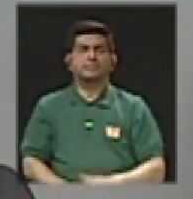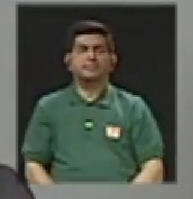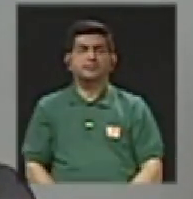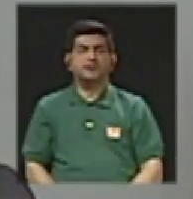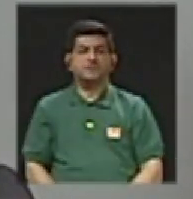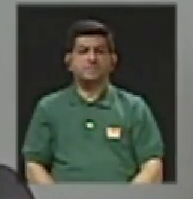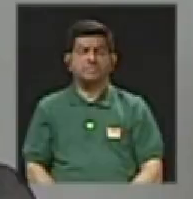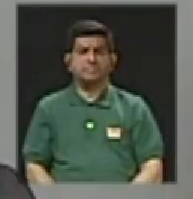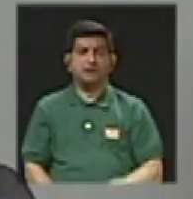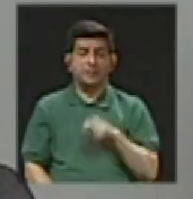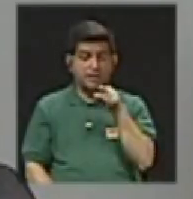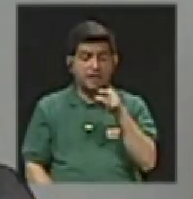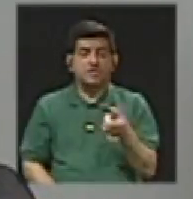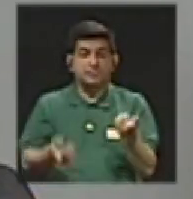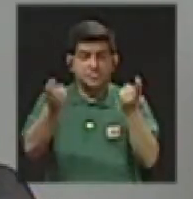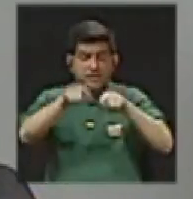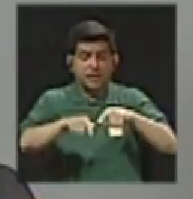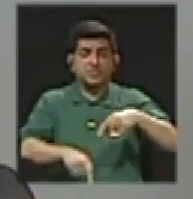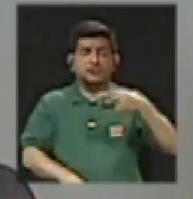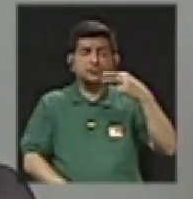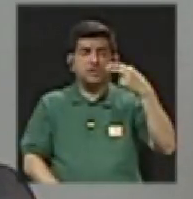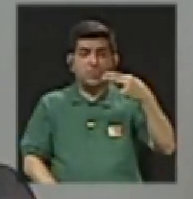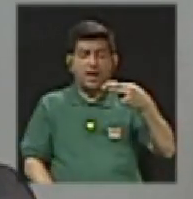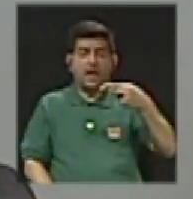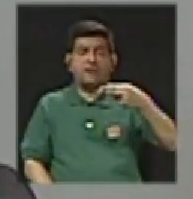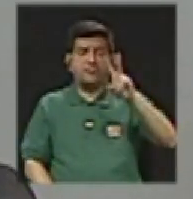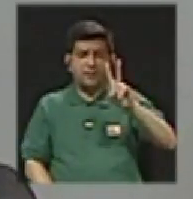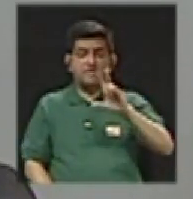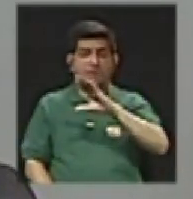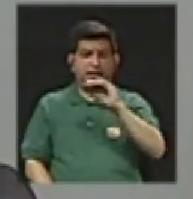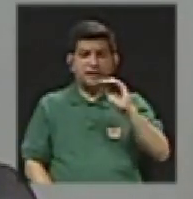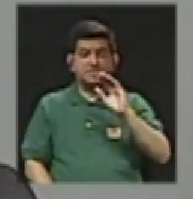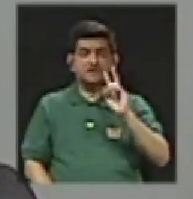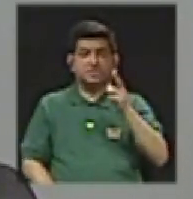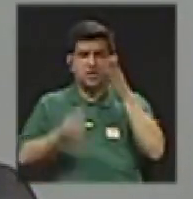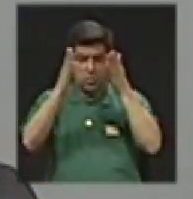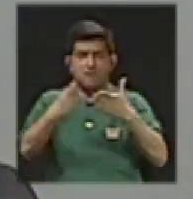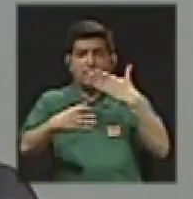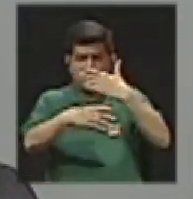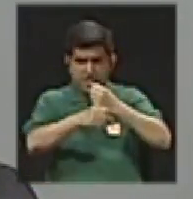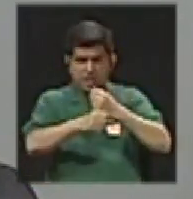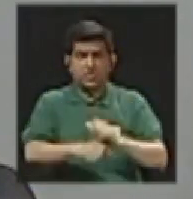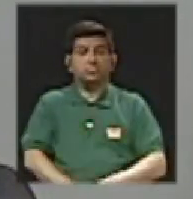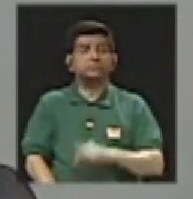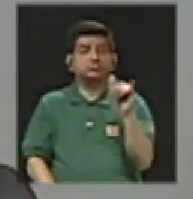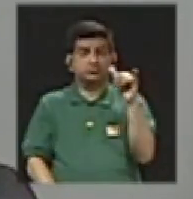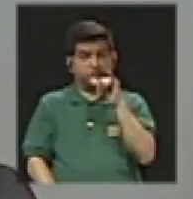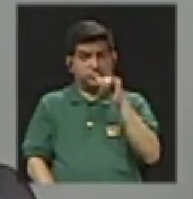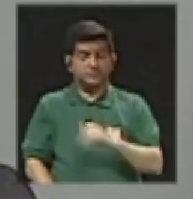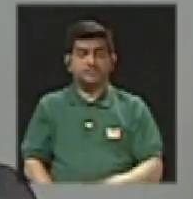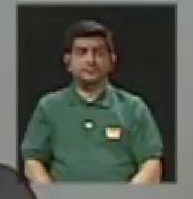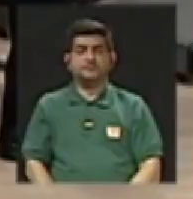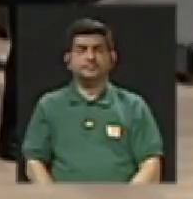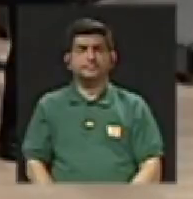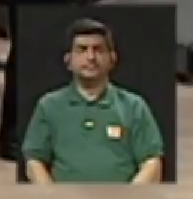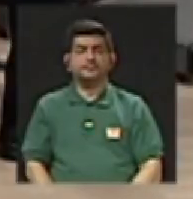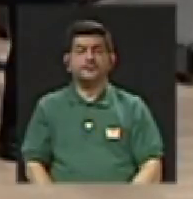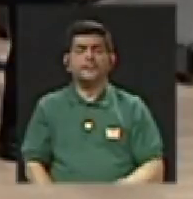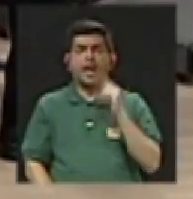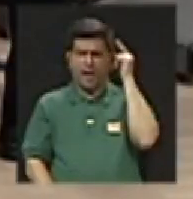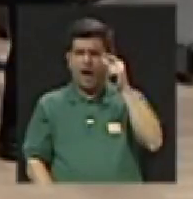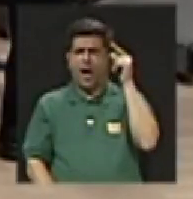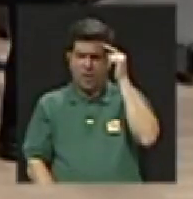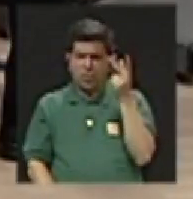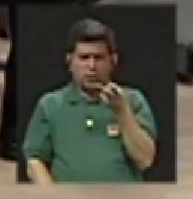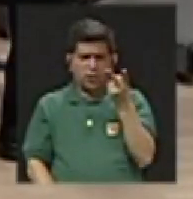del trabajo que don Henry y sus colaboradores han hecho, y además, por supuesto